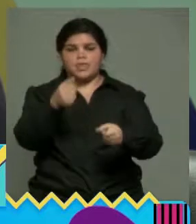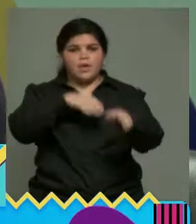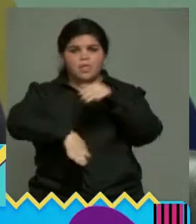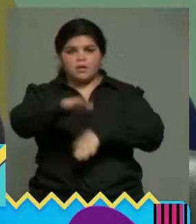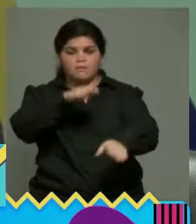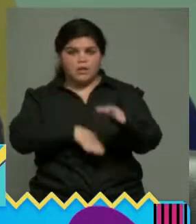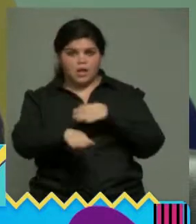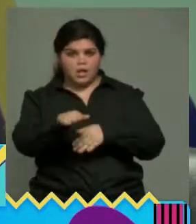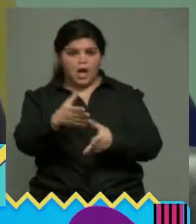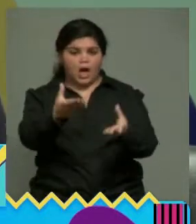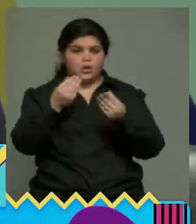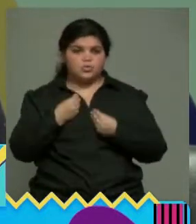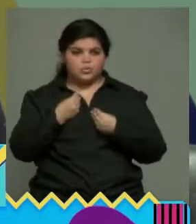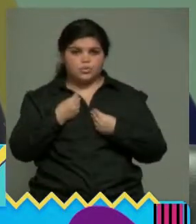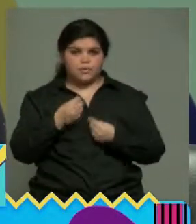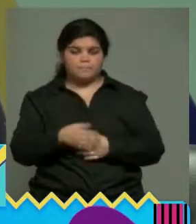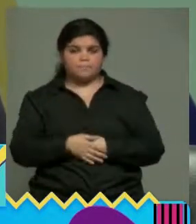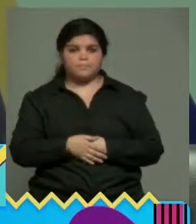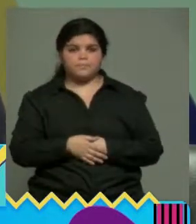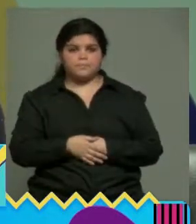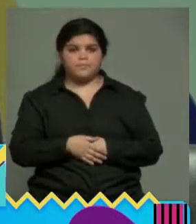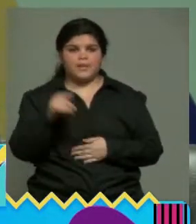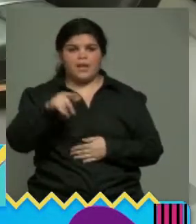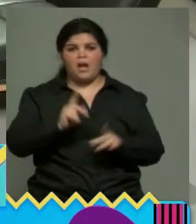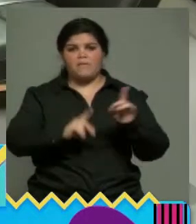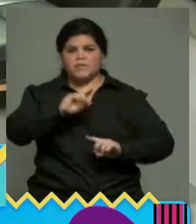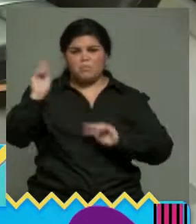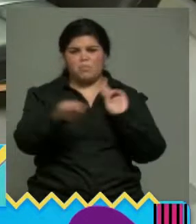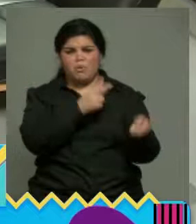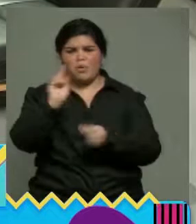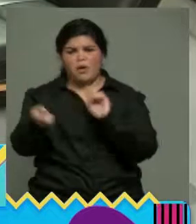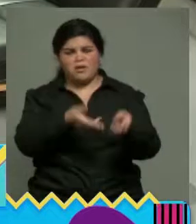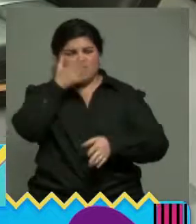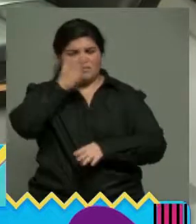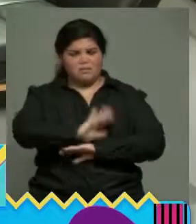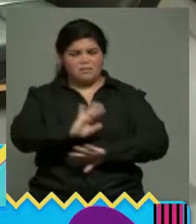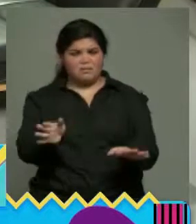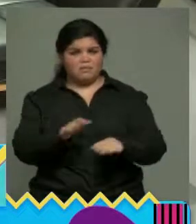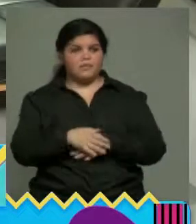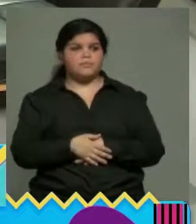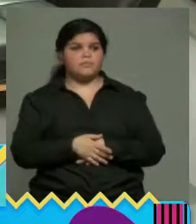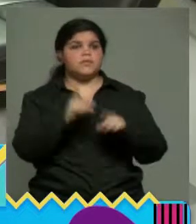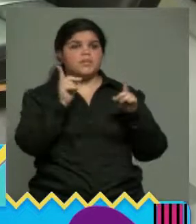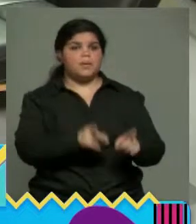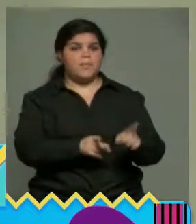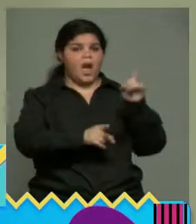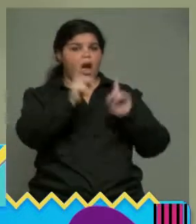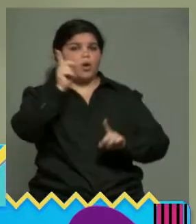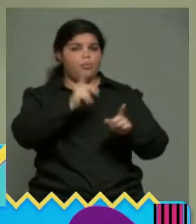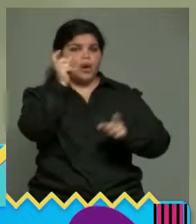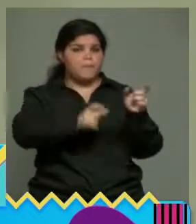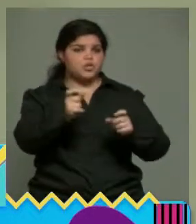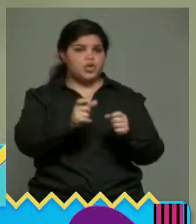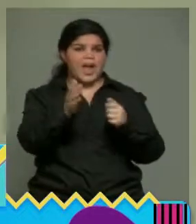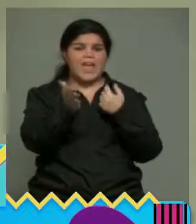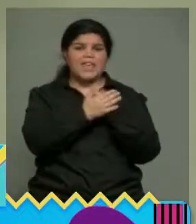evite tener tantas pérdidas que son irreemplazables. Hay un gran porcentaje de esa gente que va por la izquierda que no le interesa y